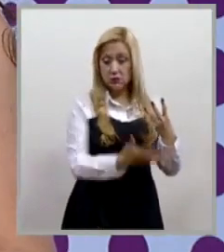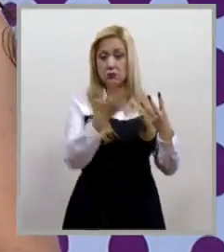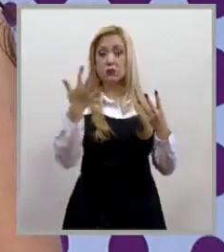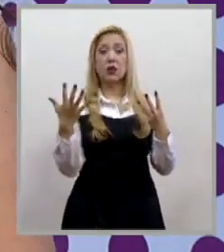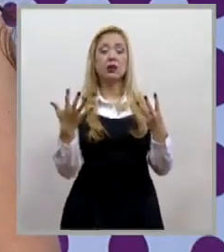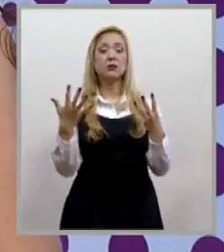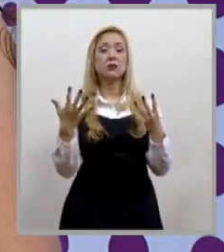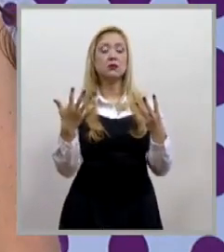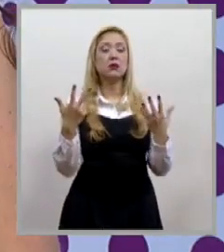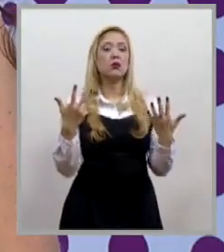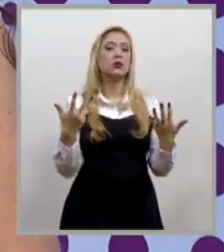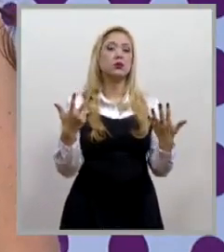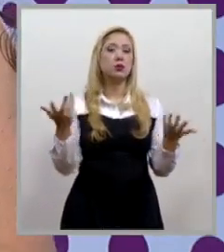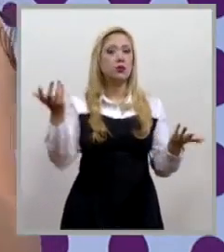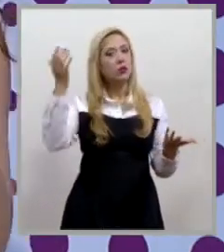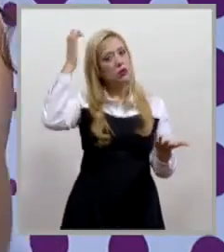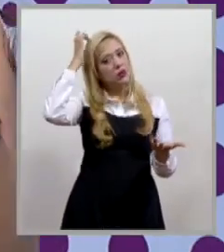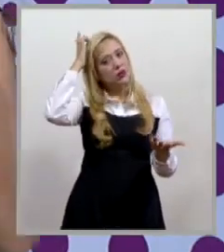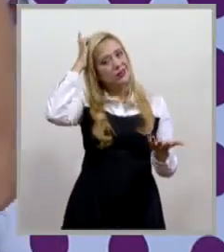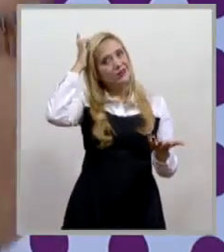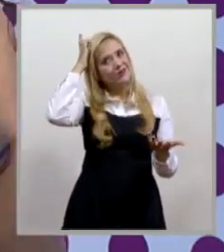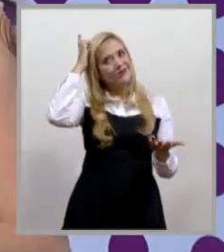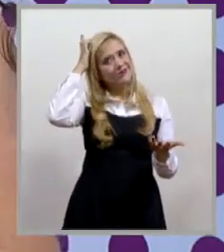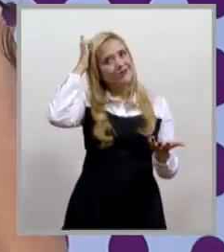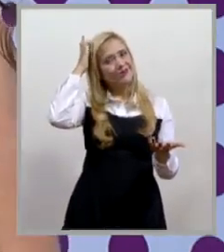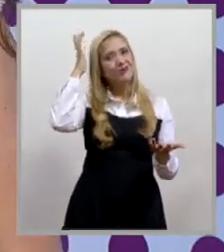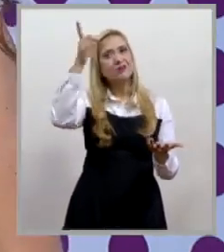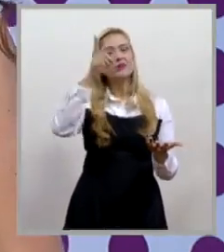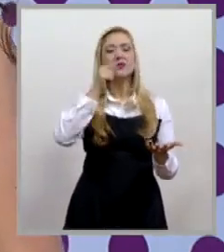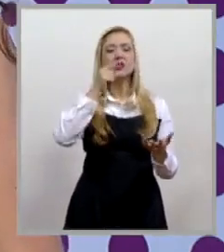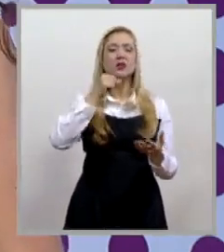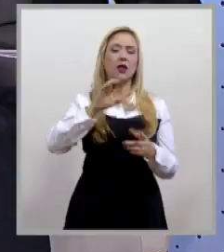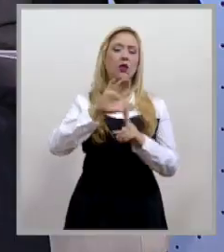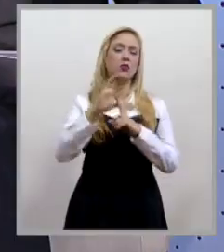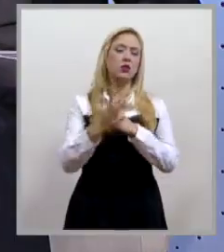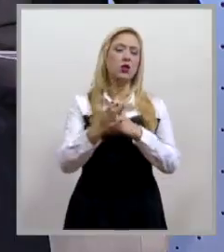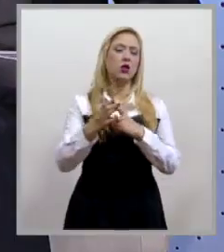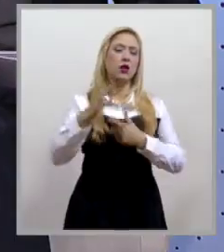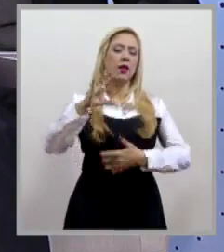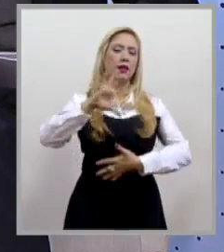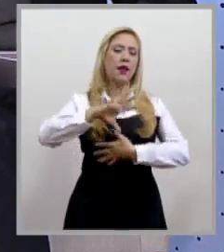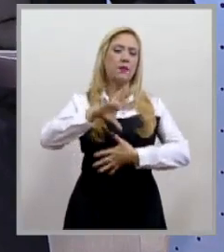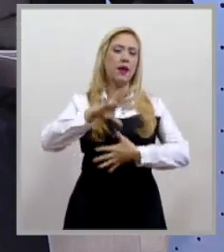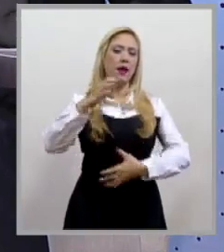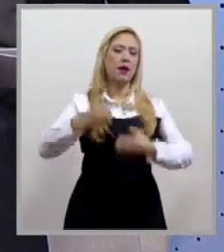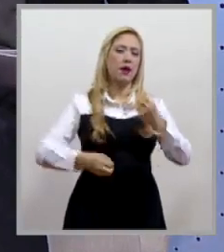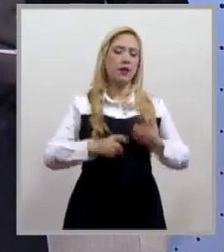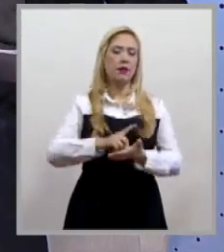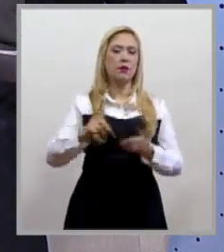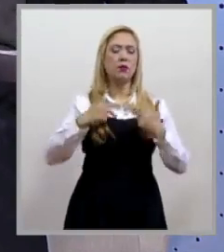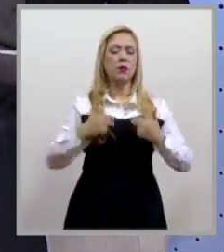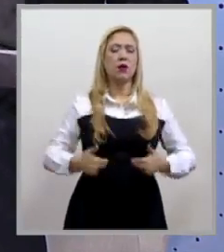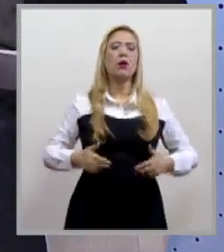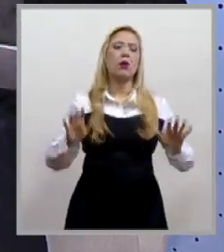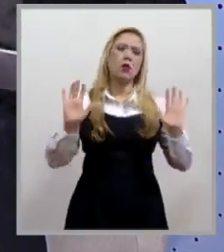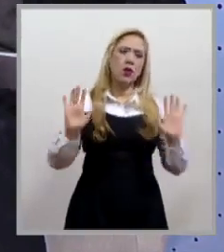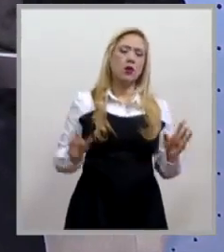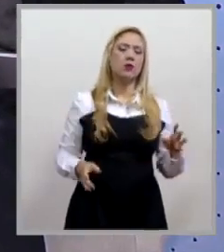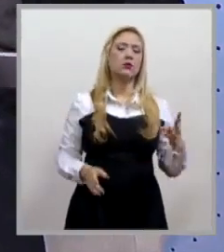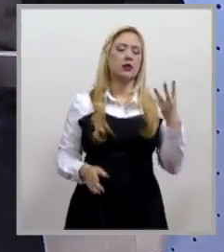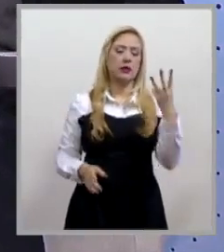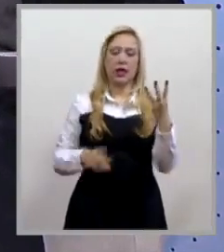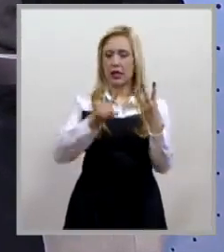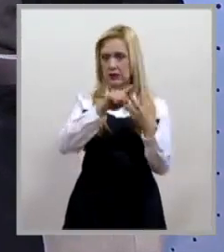por temas, digamos, del proceso ante la Comisión Interamericana, o ante el sistema interamericano, pero